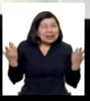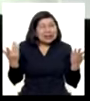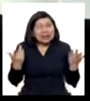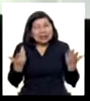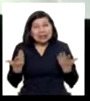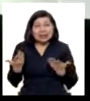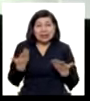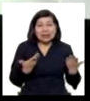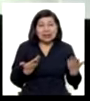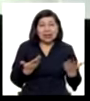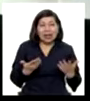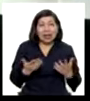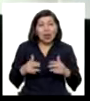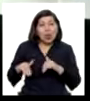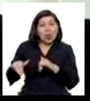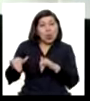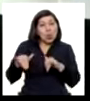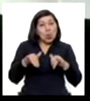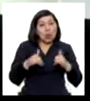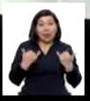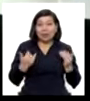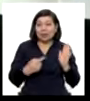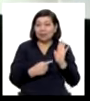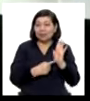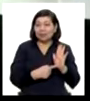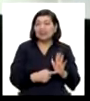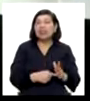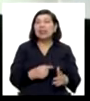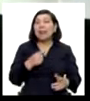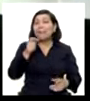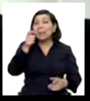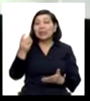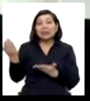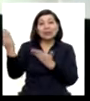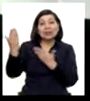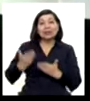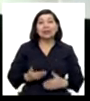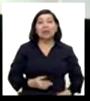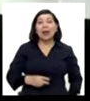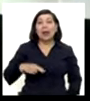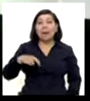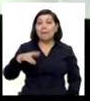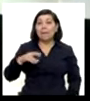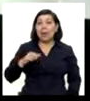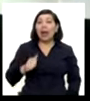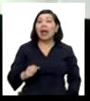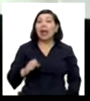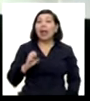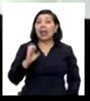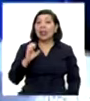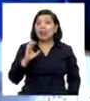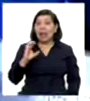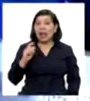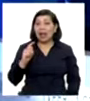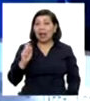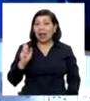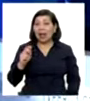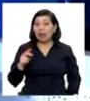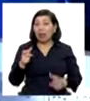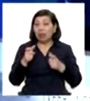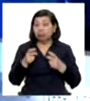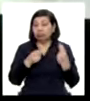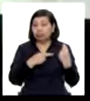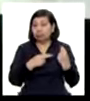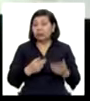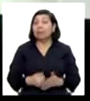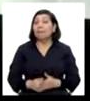las brechas en el tema de la igualdad de género. Así que vamos a presentar rápidamente a nuestra invitada. Ella es María Cristina Escalante, del Organismo Supervisor de la